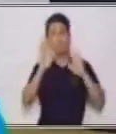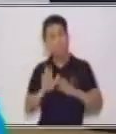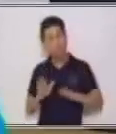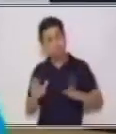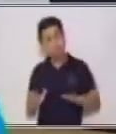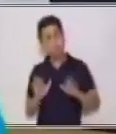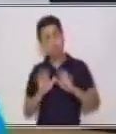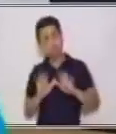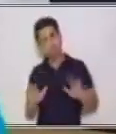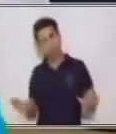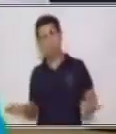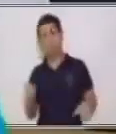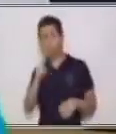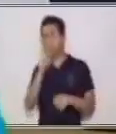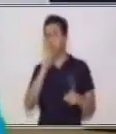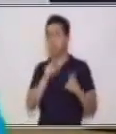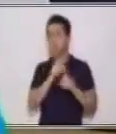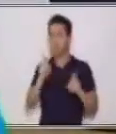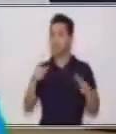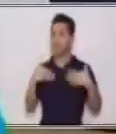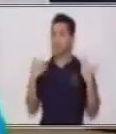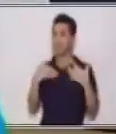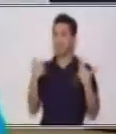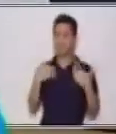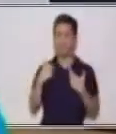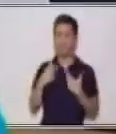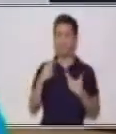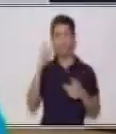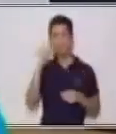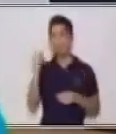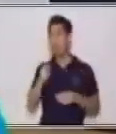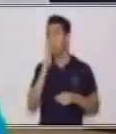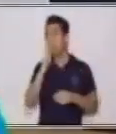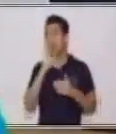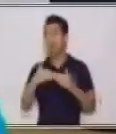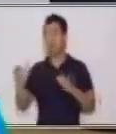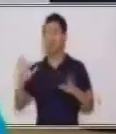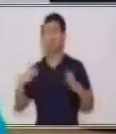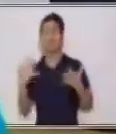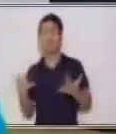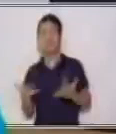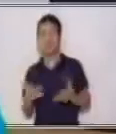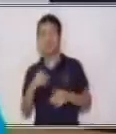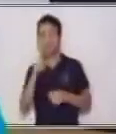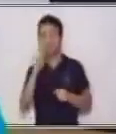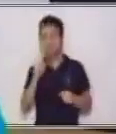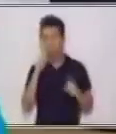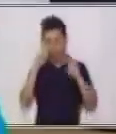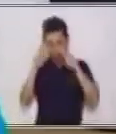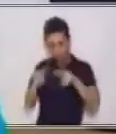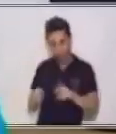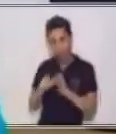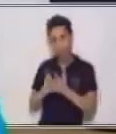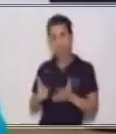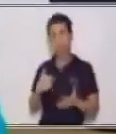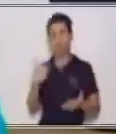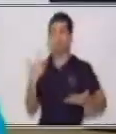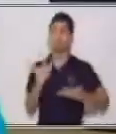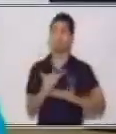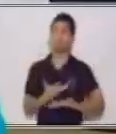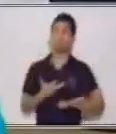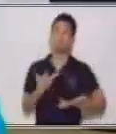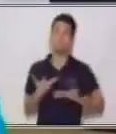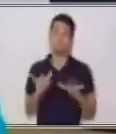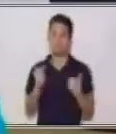concentrarte, pero divertirte al momento que lo estás haciendo, porque lo mejor que puede tener un escrito es el poder degustar de ese momento, de poderlo